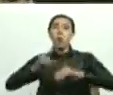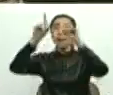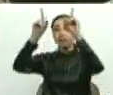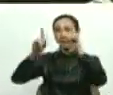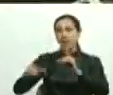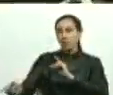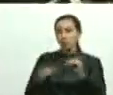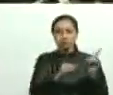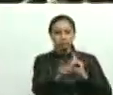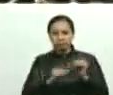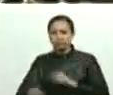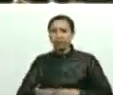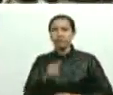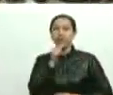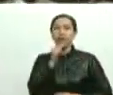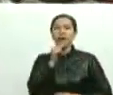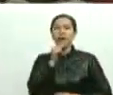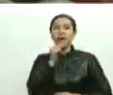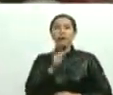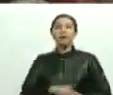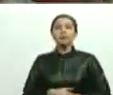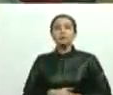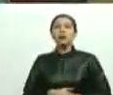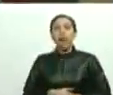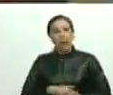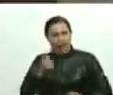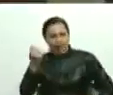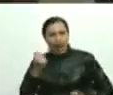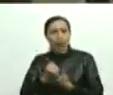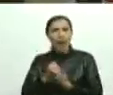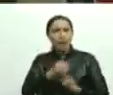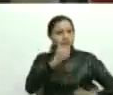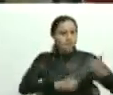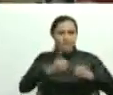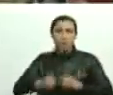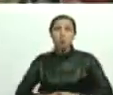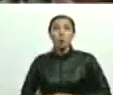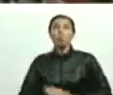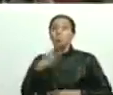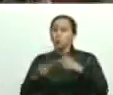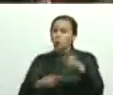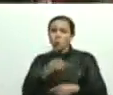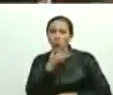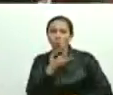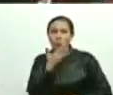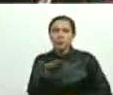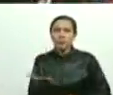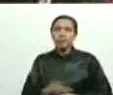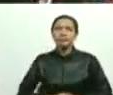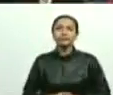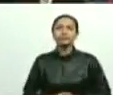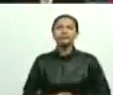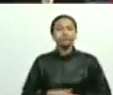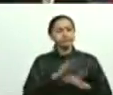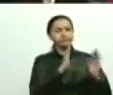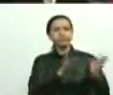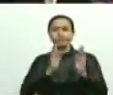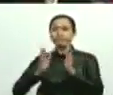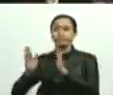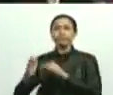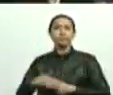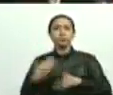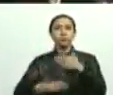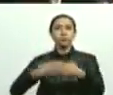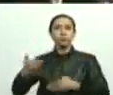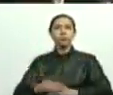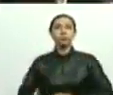quién ellos iban a dar su apoyo, a postular. Es un proceso muy hermoso. Fase que viene,